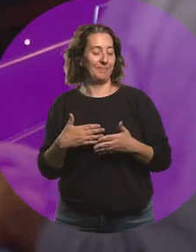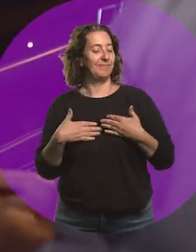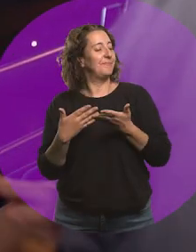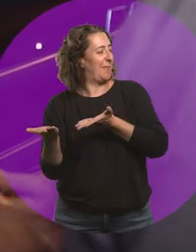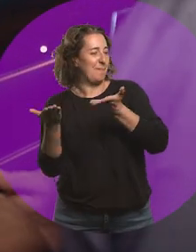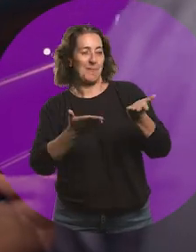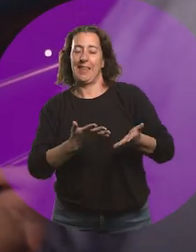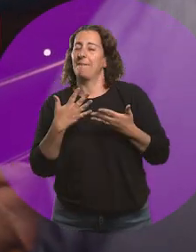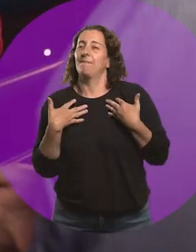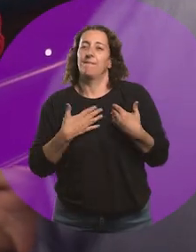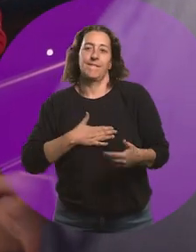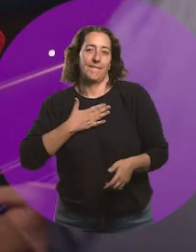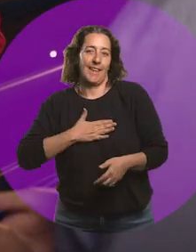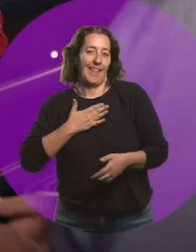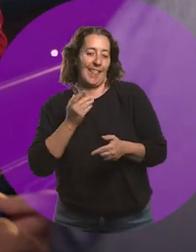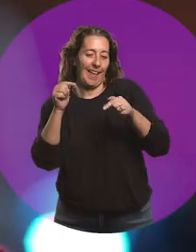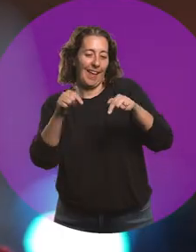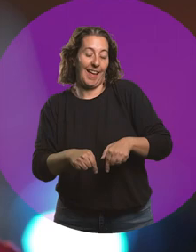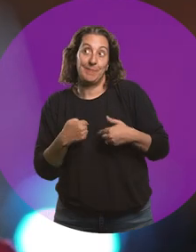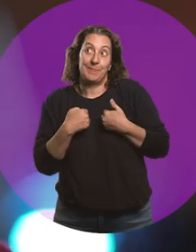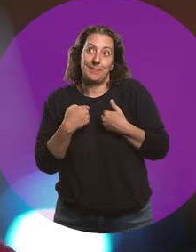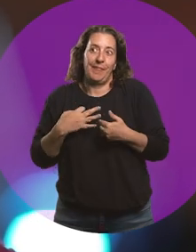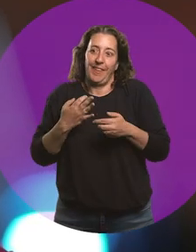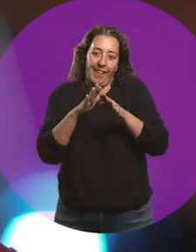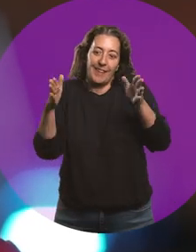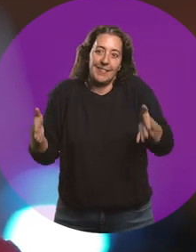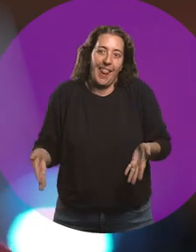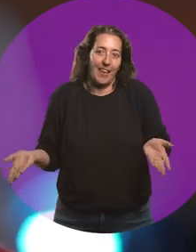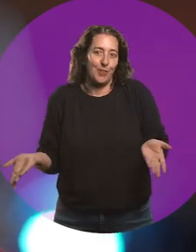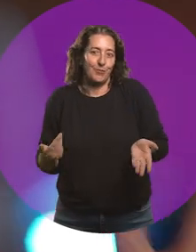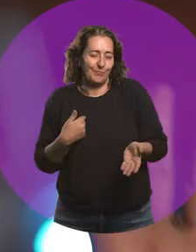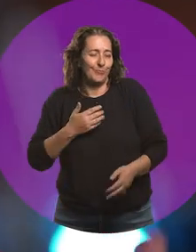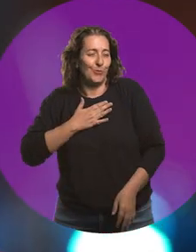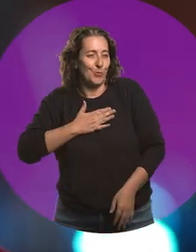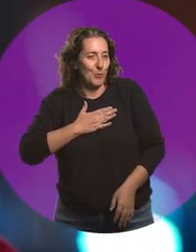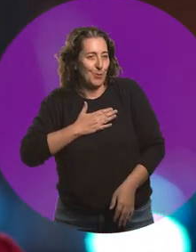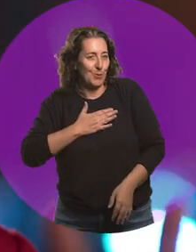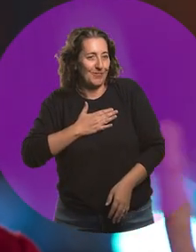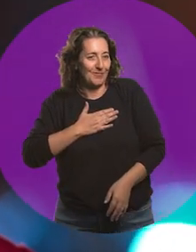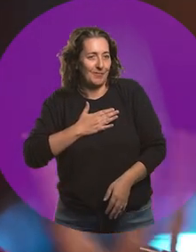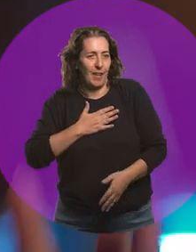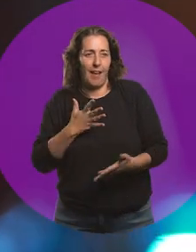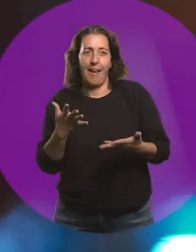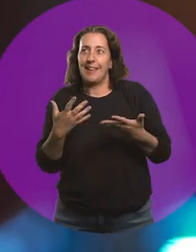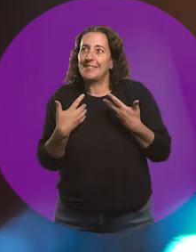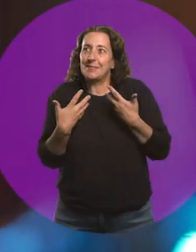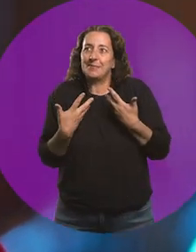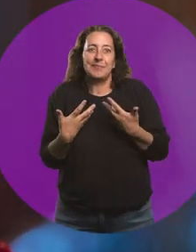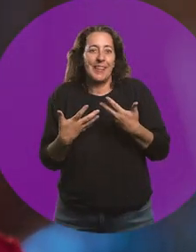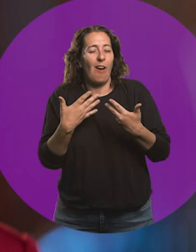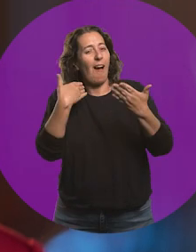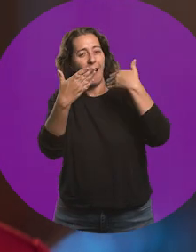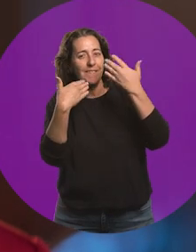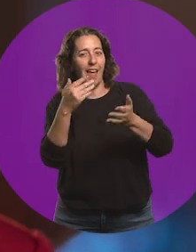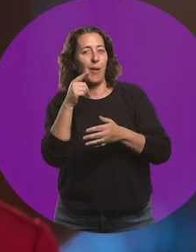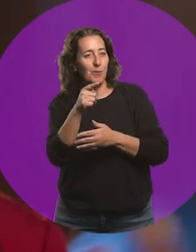estén acá en este divino escenario. Así que me da mucho gusto. Tengo muchas ganas de charlar